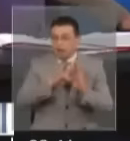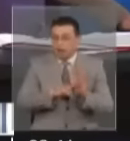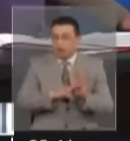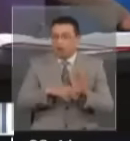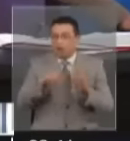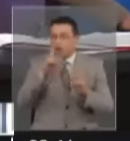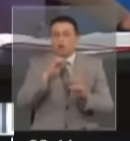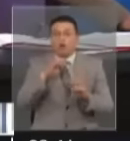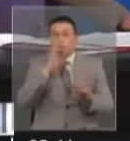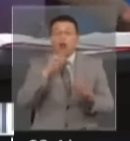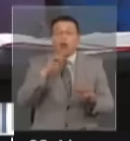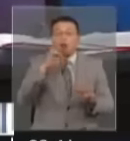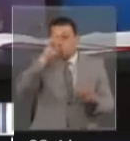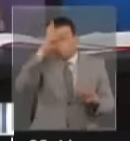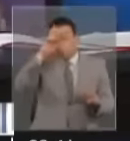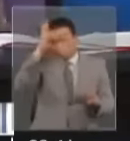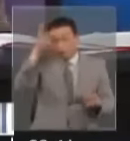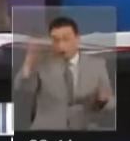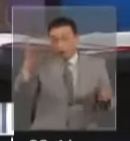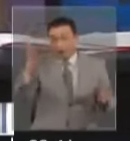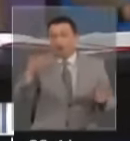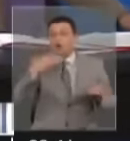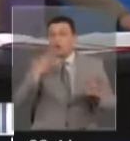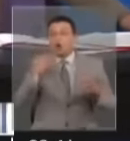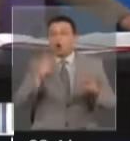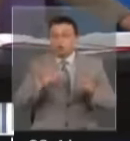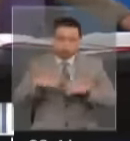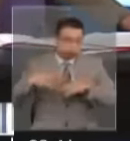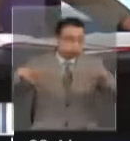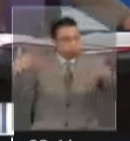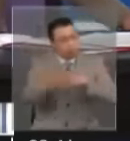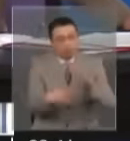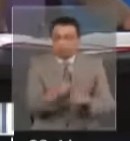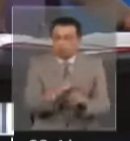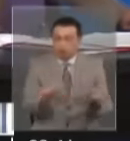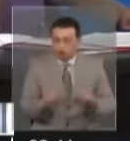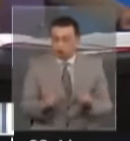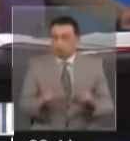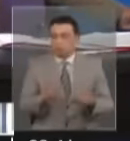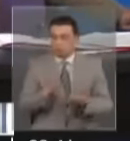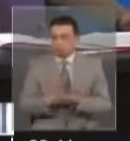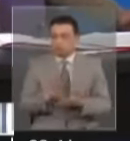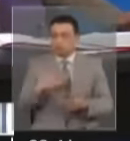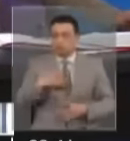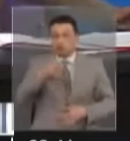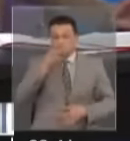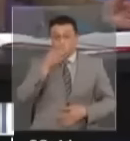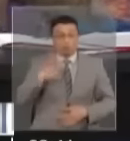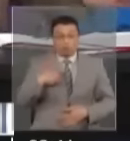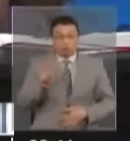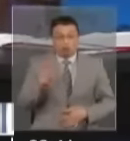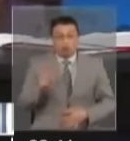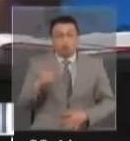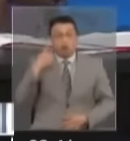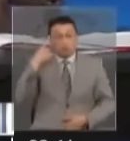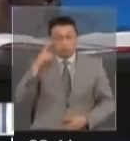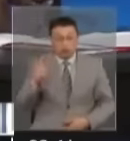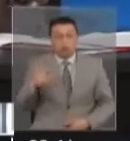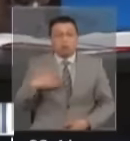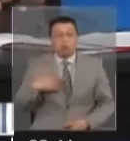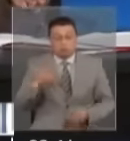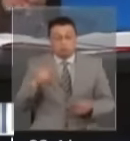tipo Uruguay, se va a desbandar el tema. Yo jamás fumé, pero eso no quita